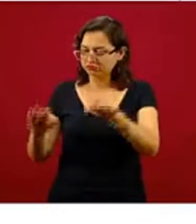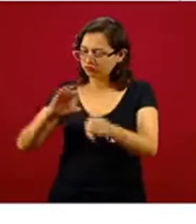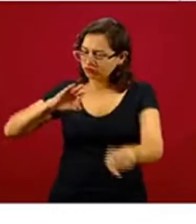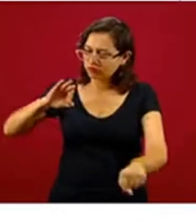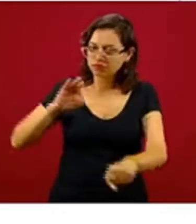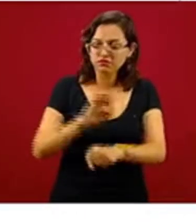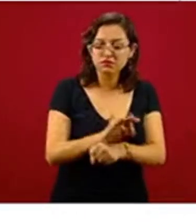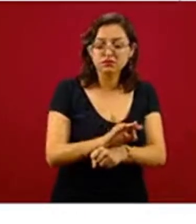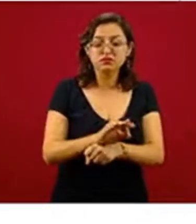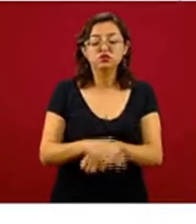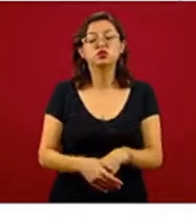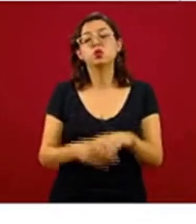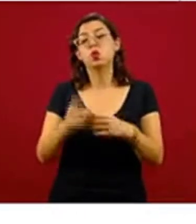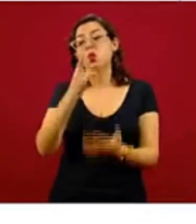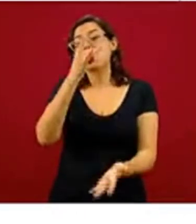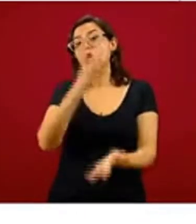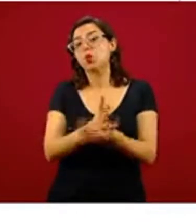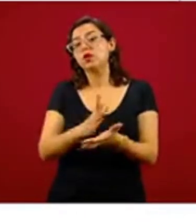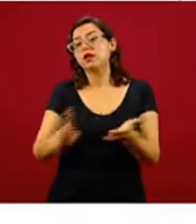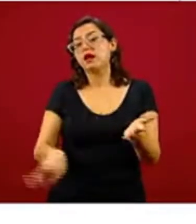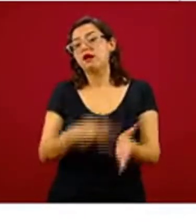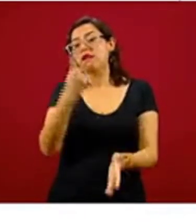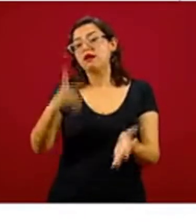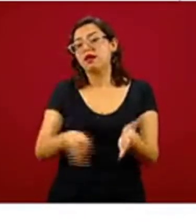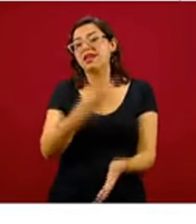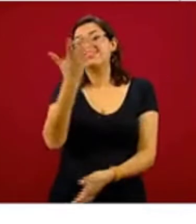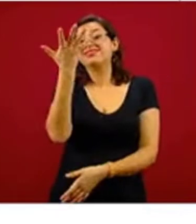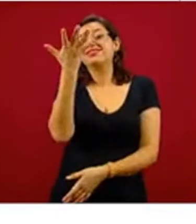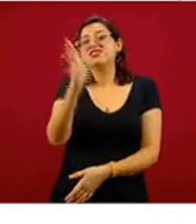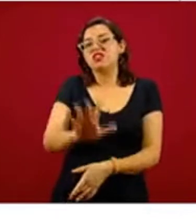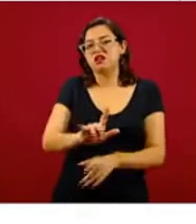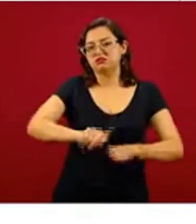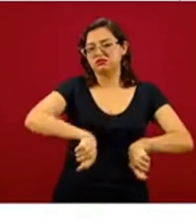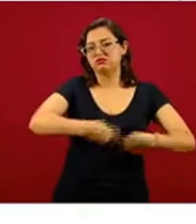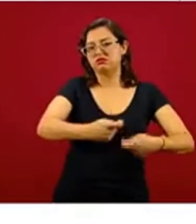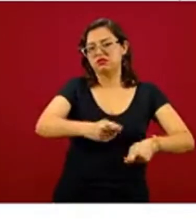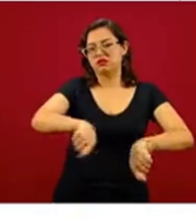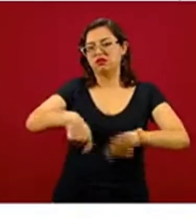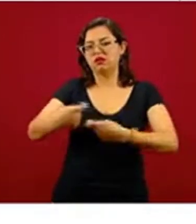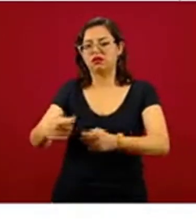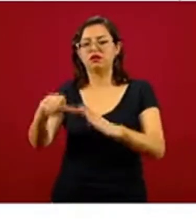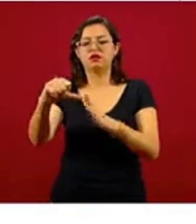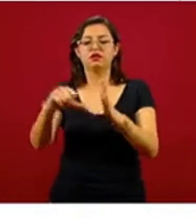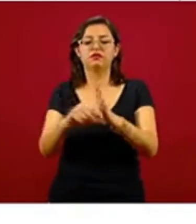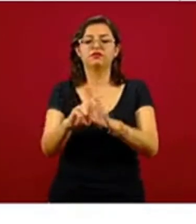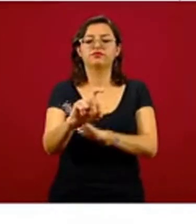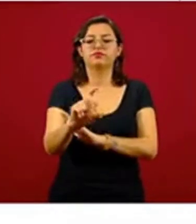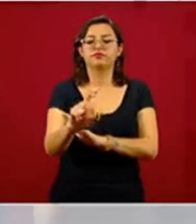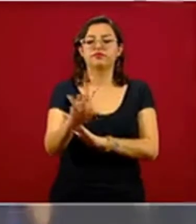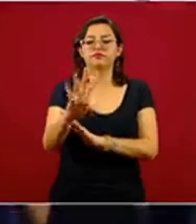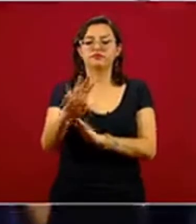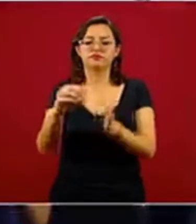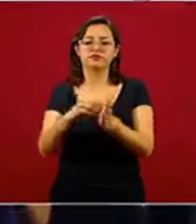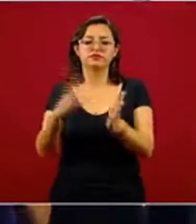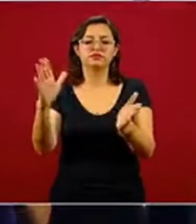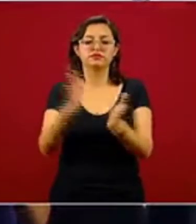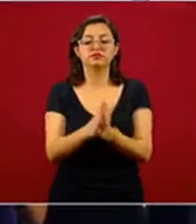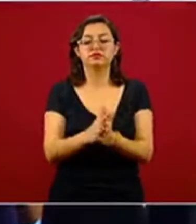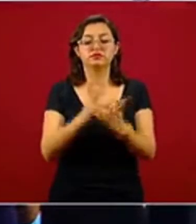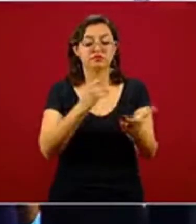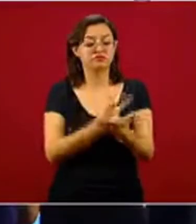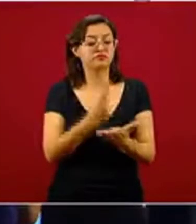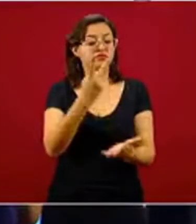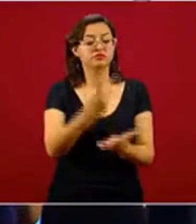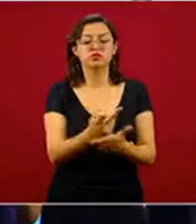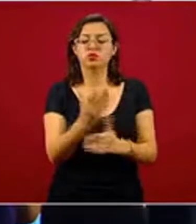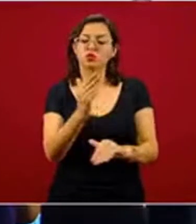entregado solamente en 10 ocasiones y, como les decía, en el artículo 34 establece que es la más alta presea que se